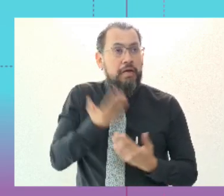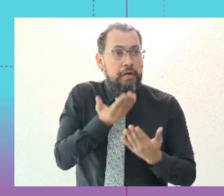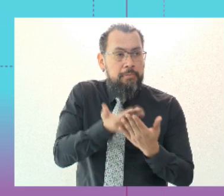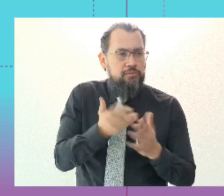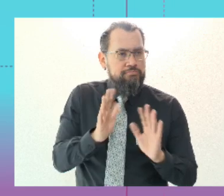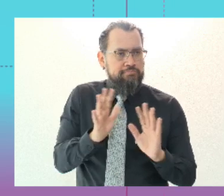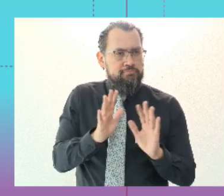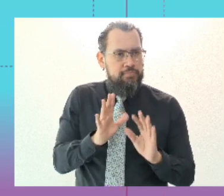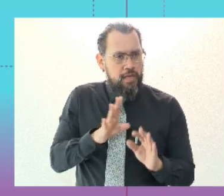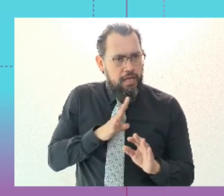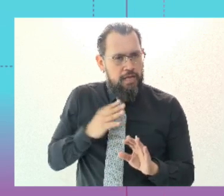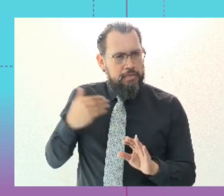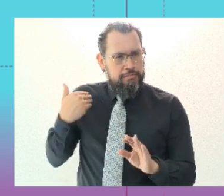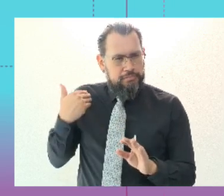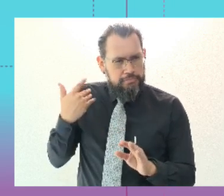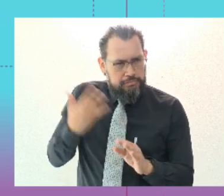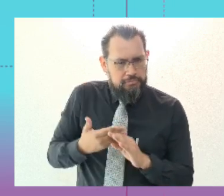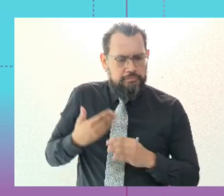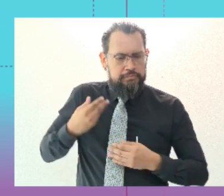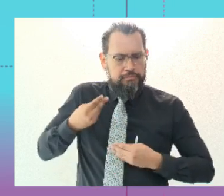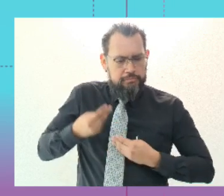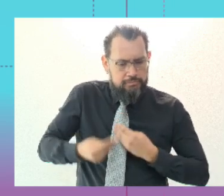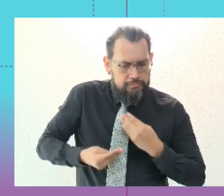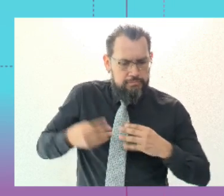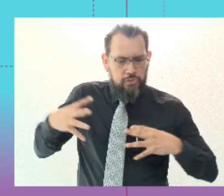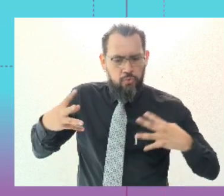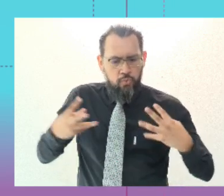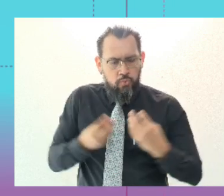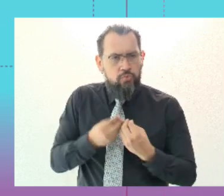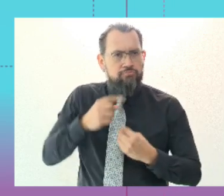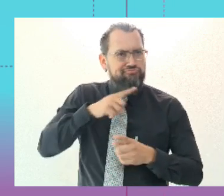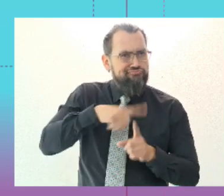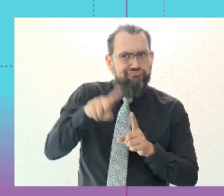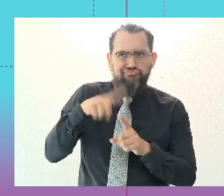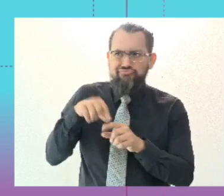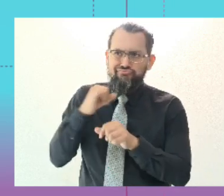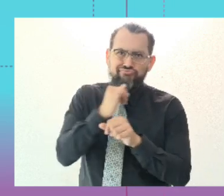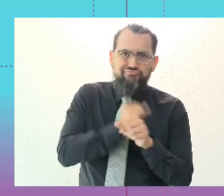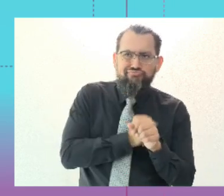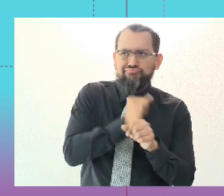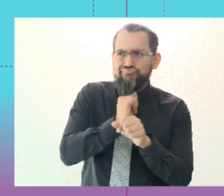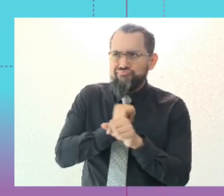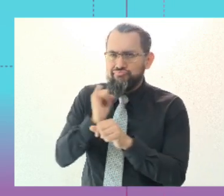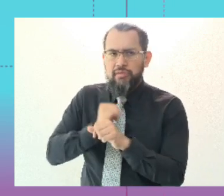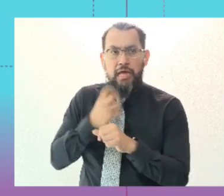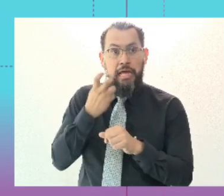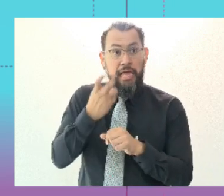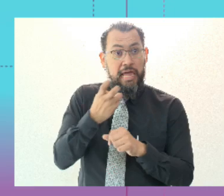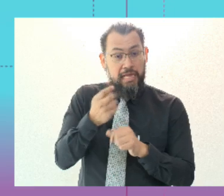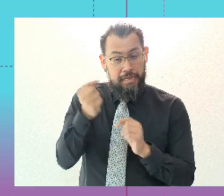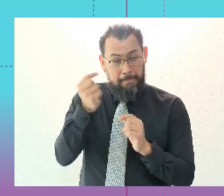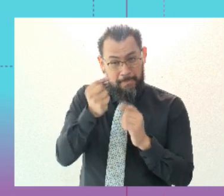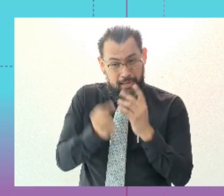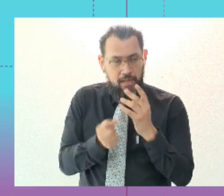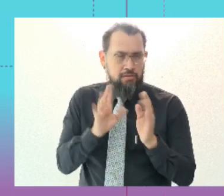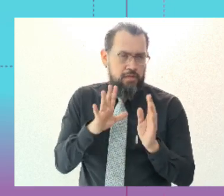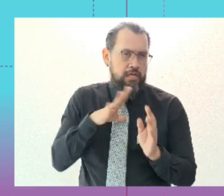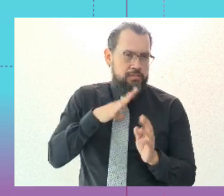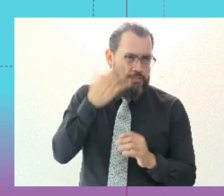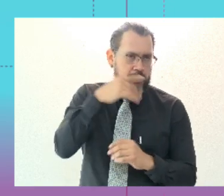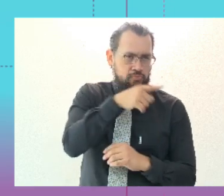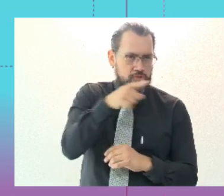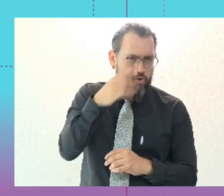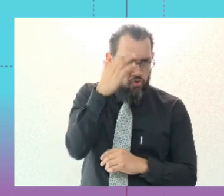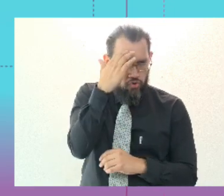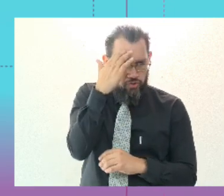que tiene que ir acumulando documentos, que tiene que ir construyendo estudios, y esos principios de gestión documental que ya todos sabemos, es